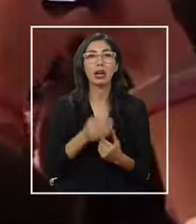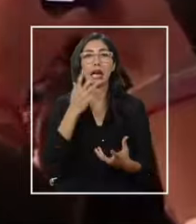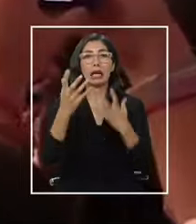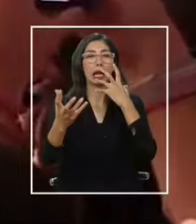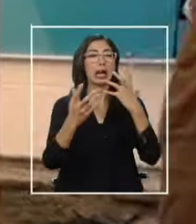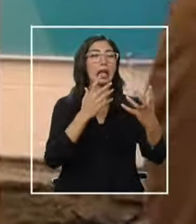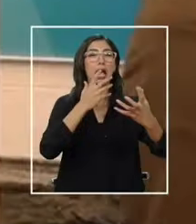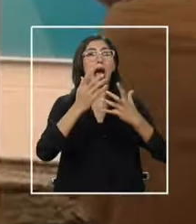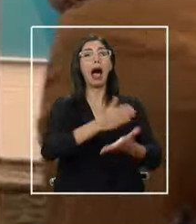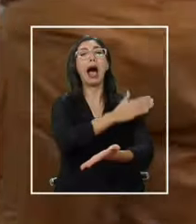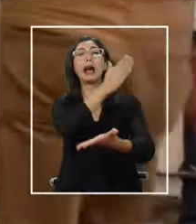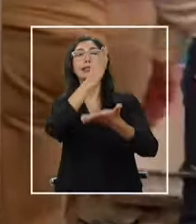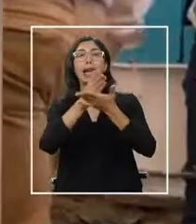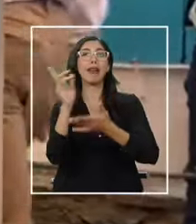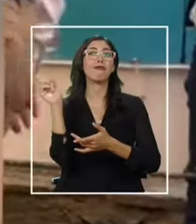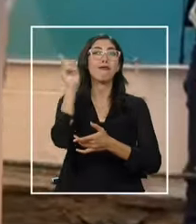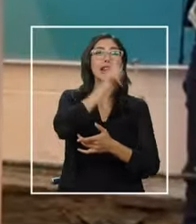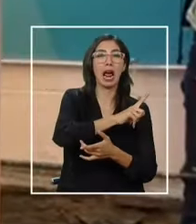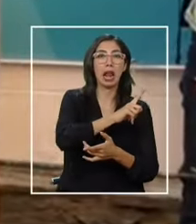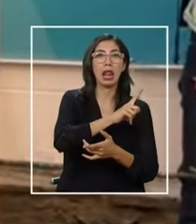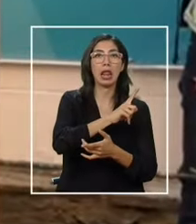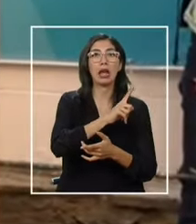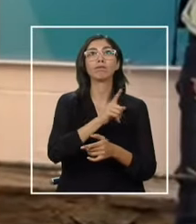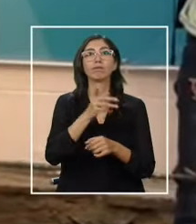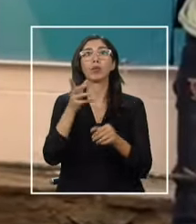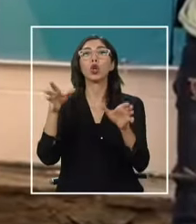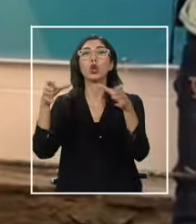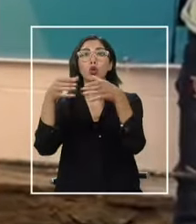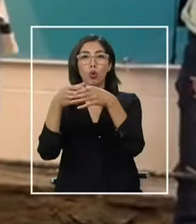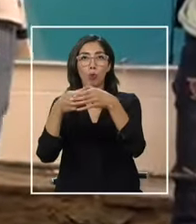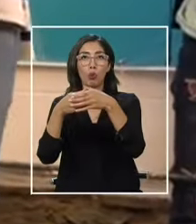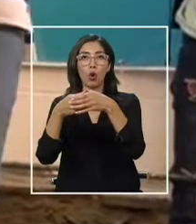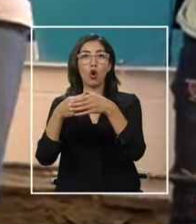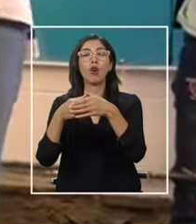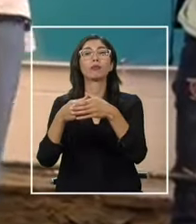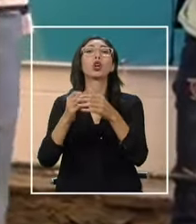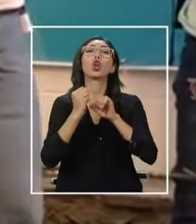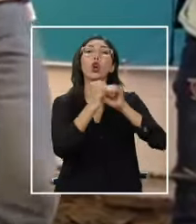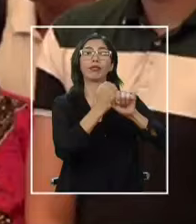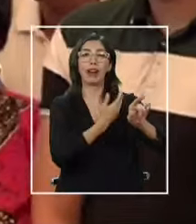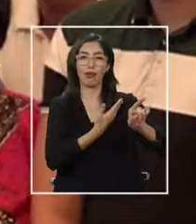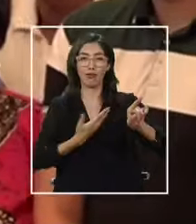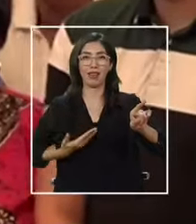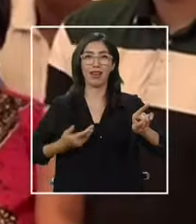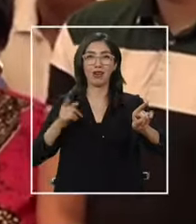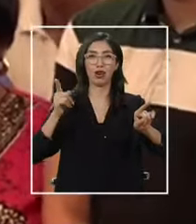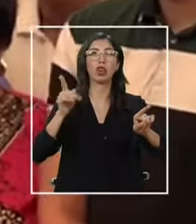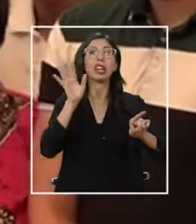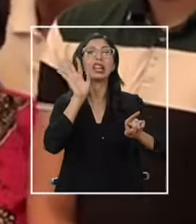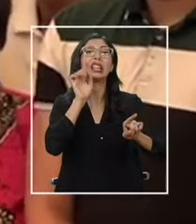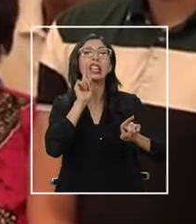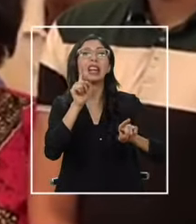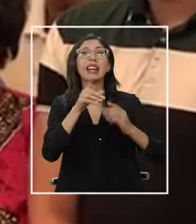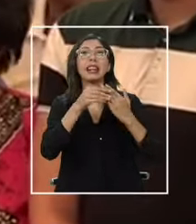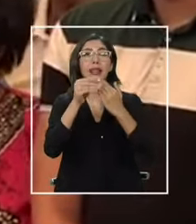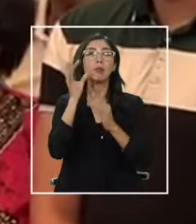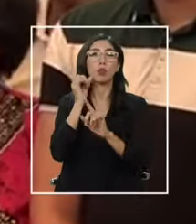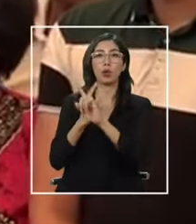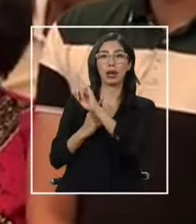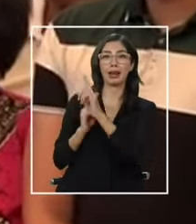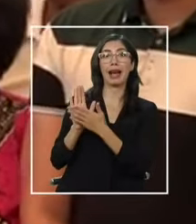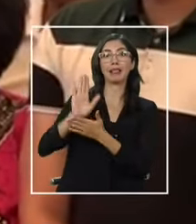Hasta el final es la frase utilizada por Vente Venezuela, movimiento opositor encabezado por la candidata presidencial